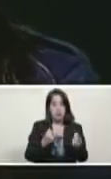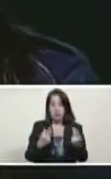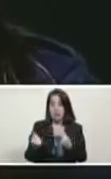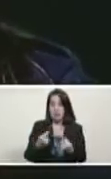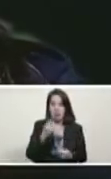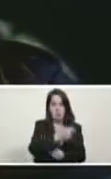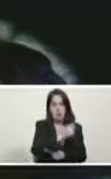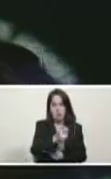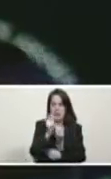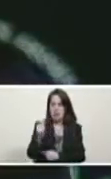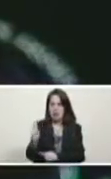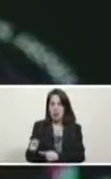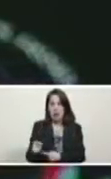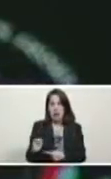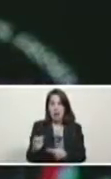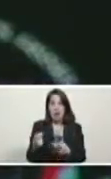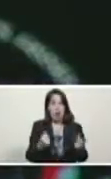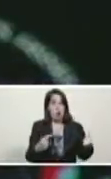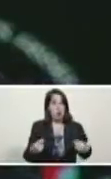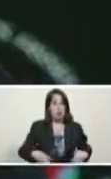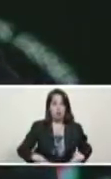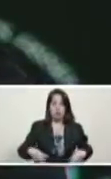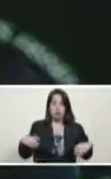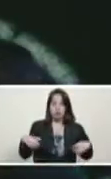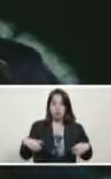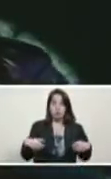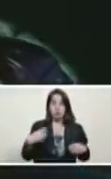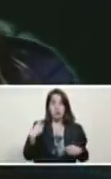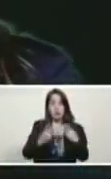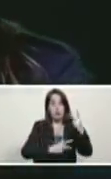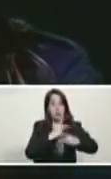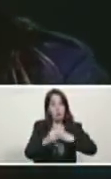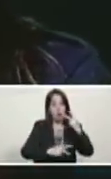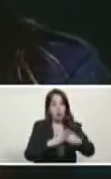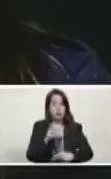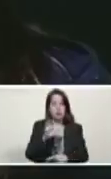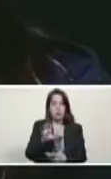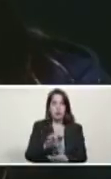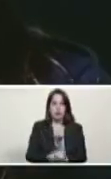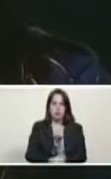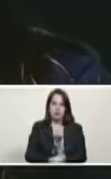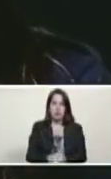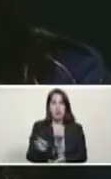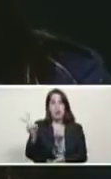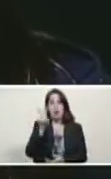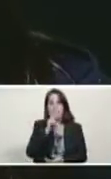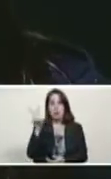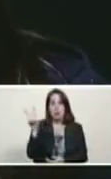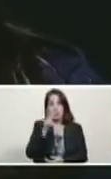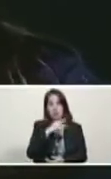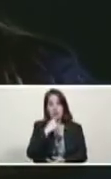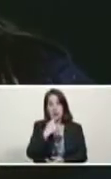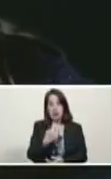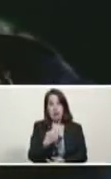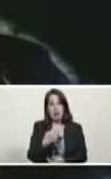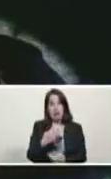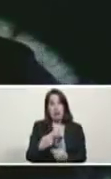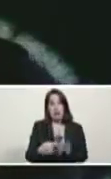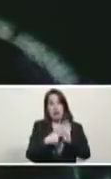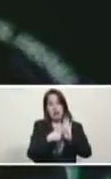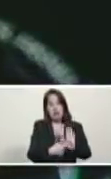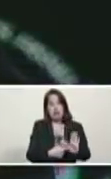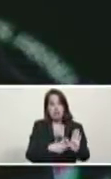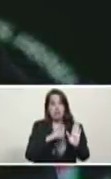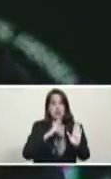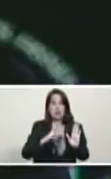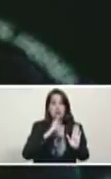provenientes de los recursos abundantes que el país produce venezuela ha obtenido resultados inéditos en su